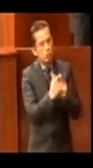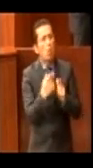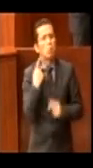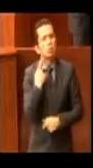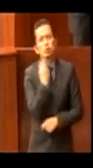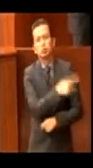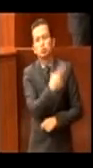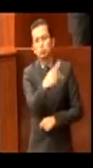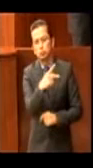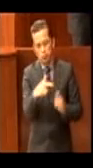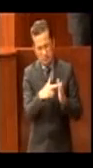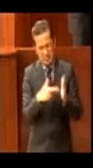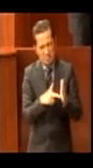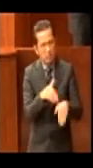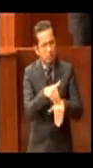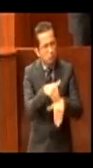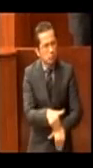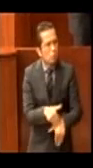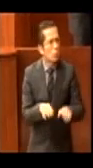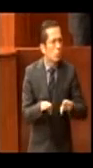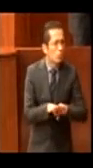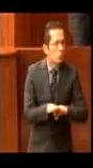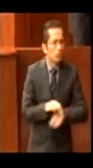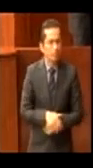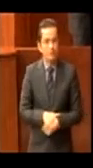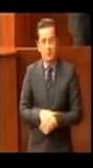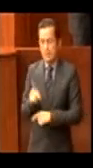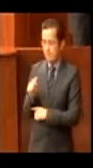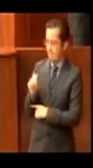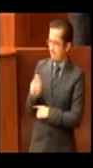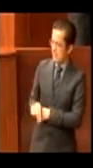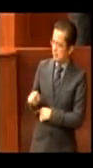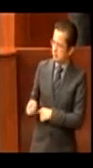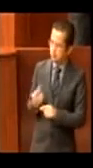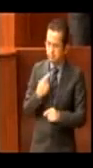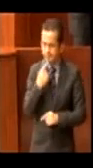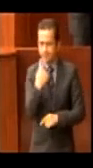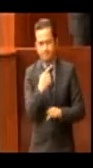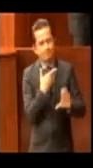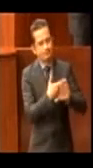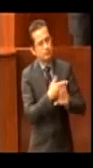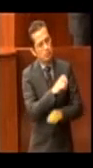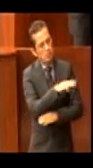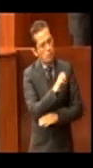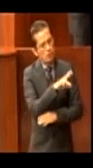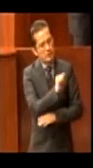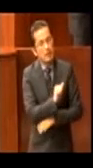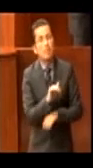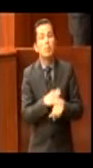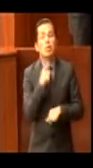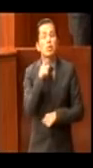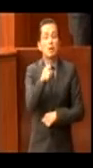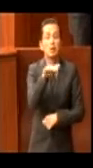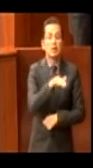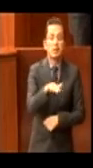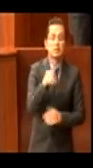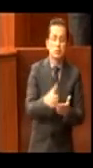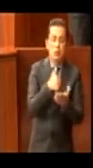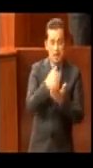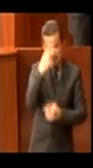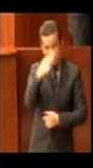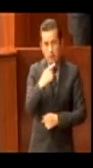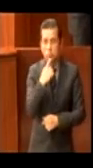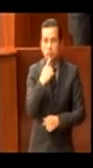aquí el pan viene en contra de morena por un spot en televisión en la pauta local de la ciudad de mexico